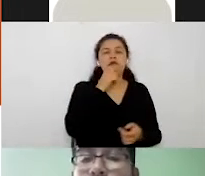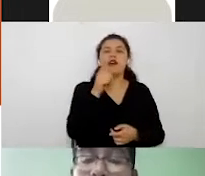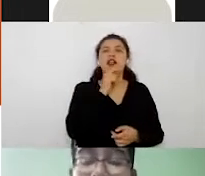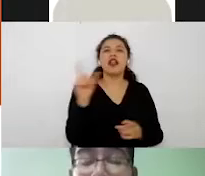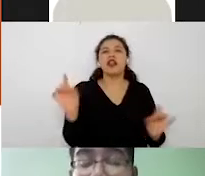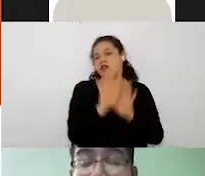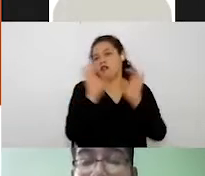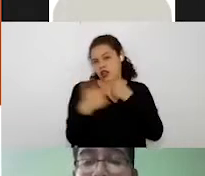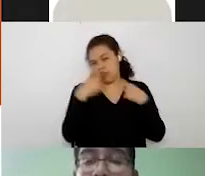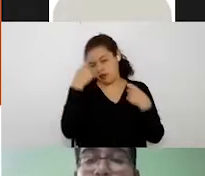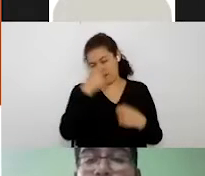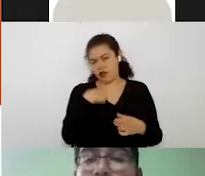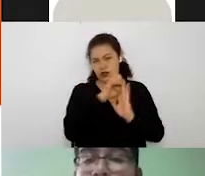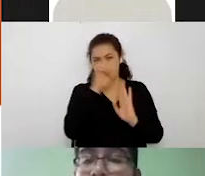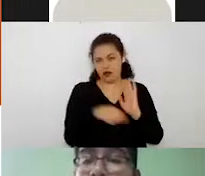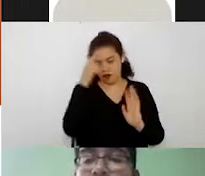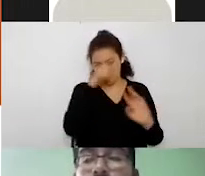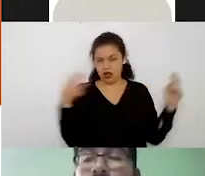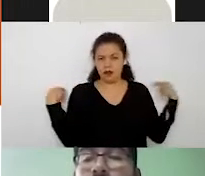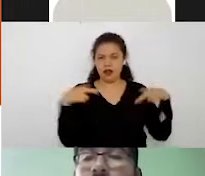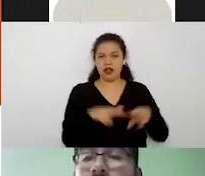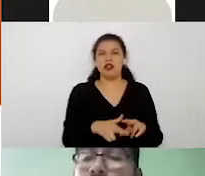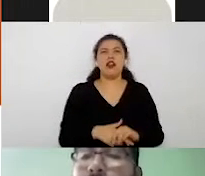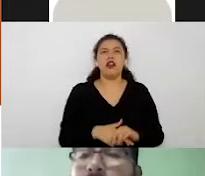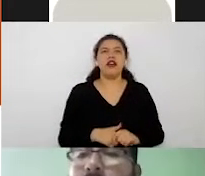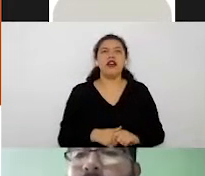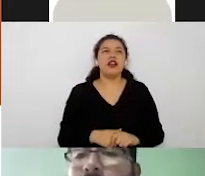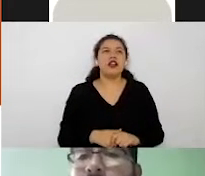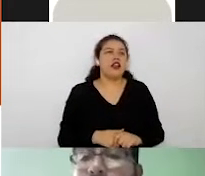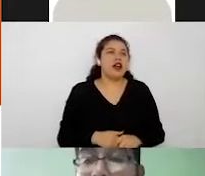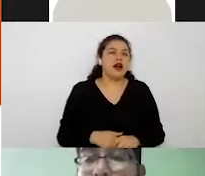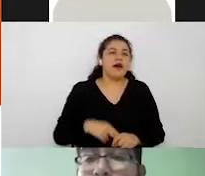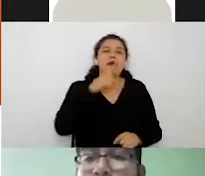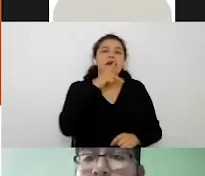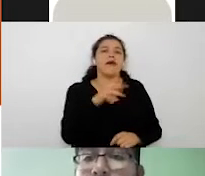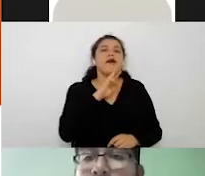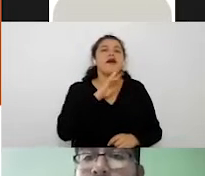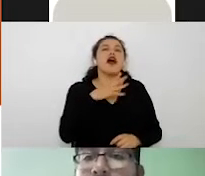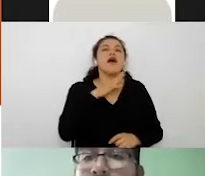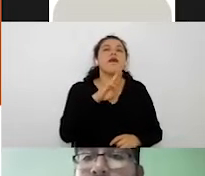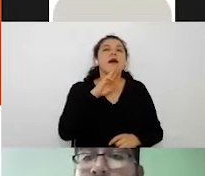ejemplo, de, como les ponía el ejemplo de las maestras, que hubieran decidido los papás entrar por la fuerza